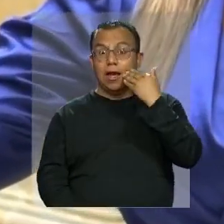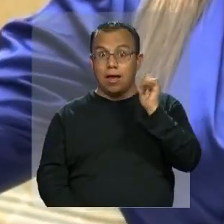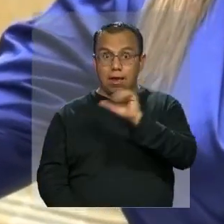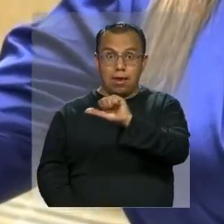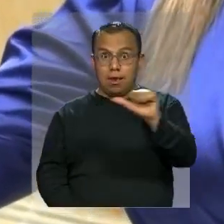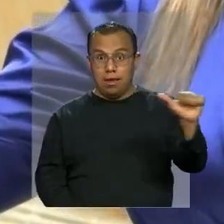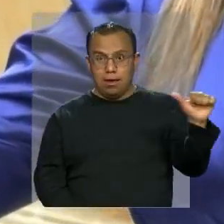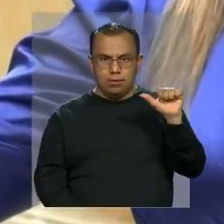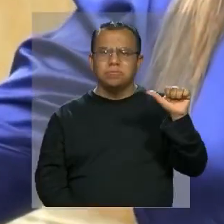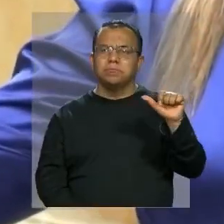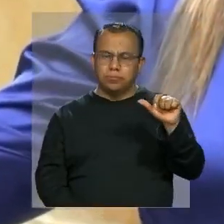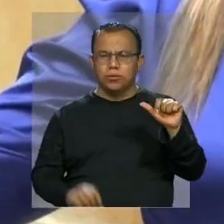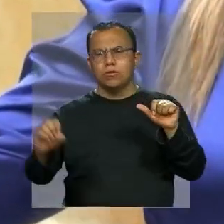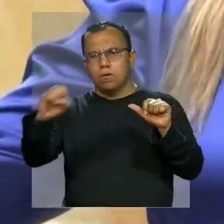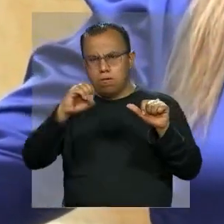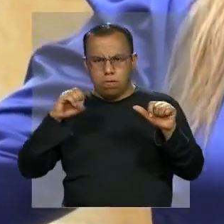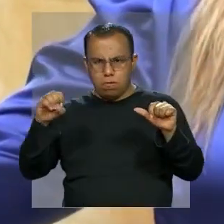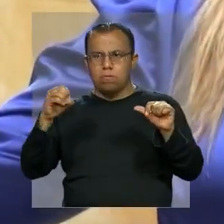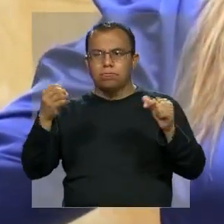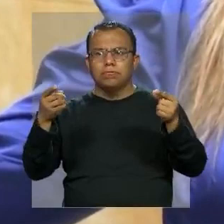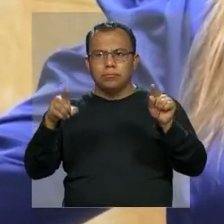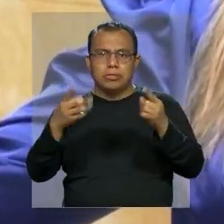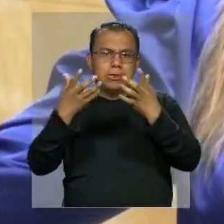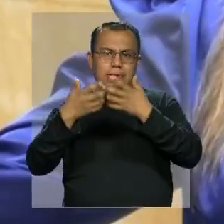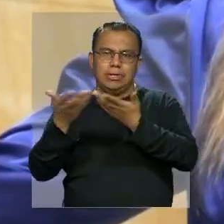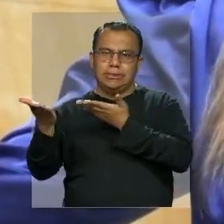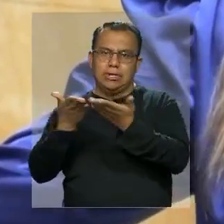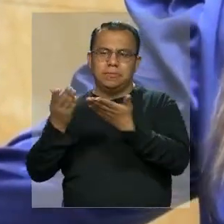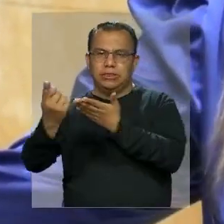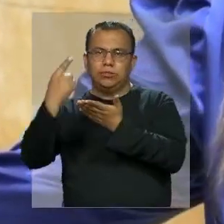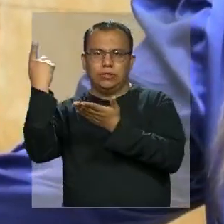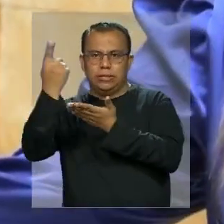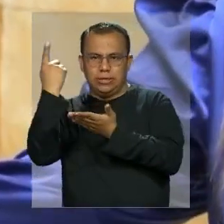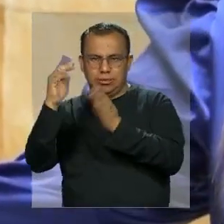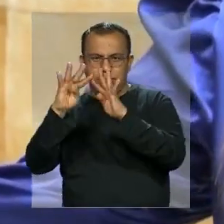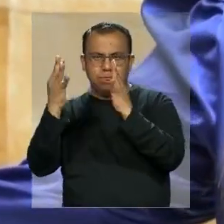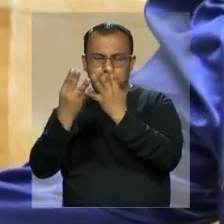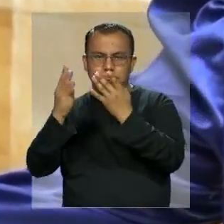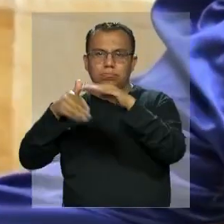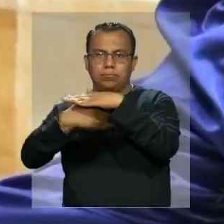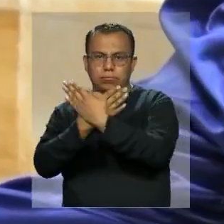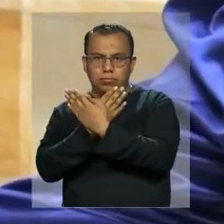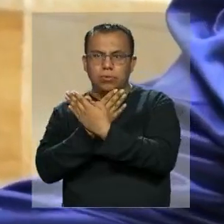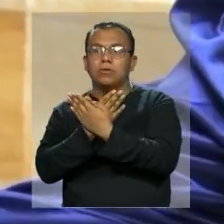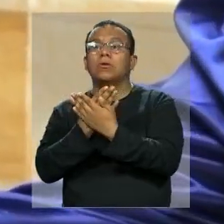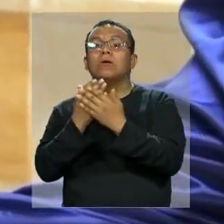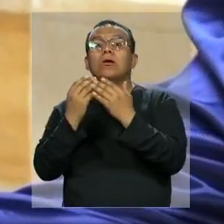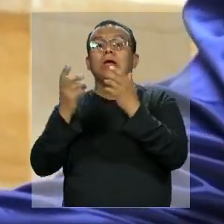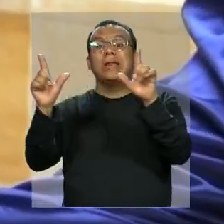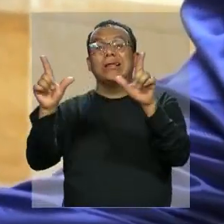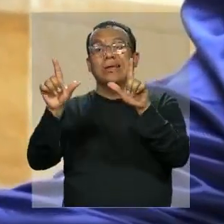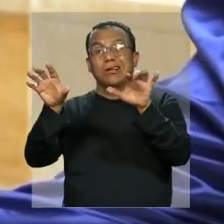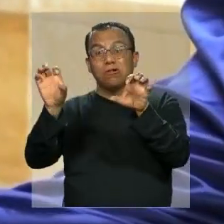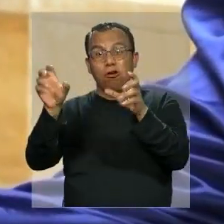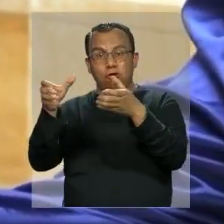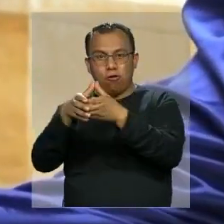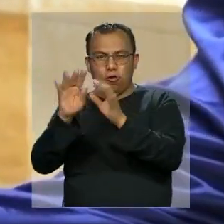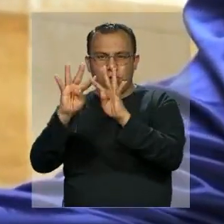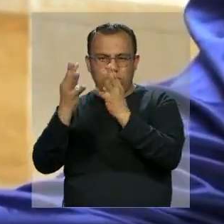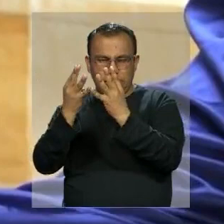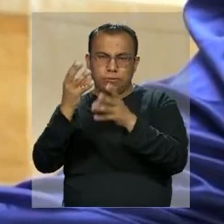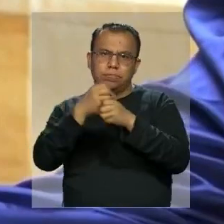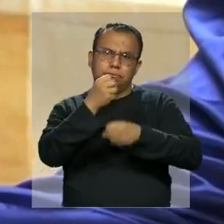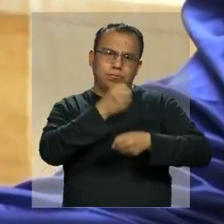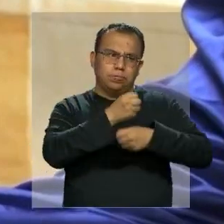que trabajaban o hombres que trabajaban o bien en servicios generales del Congreso de la República, en el Canal Congreso, personas